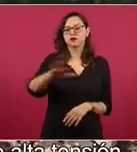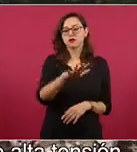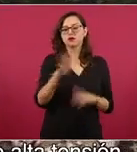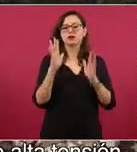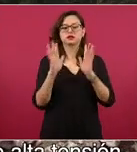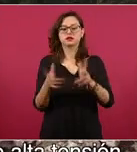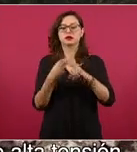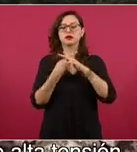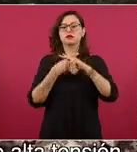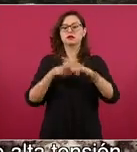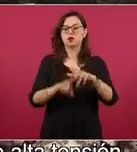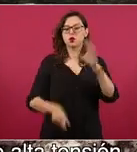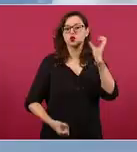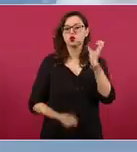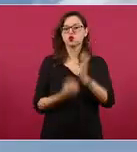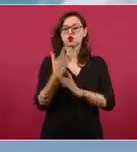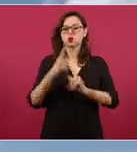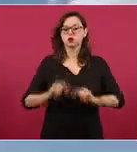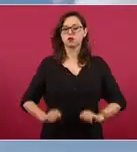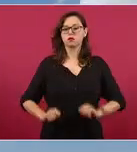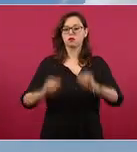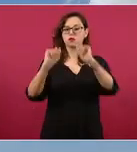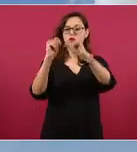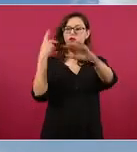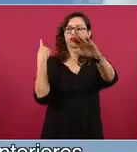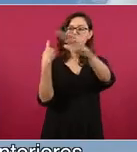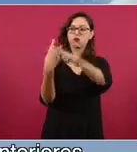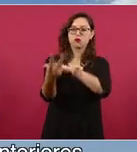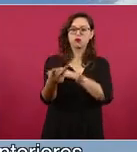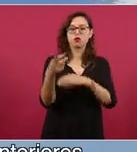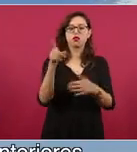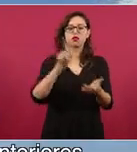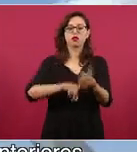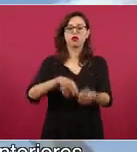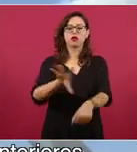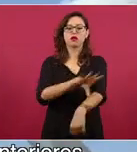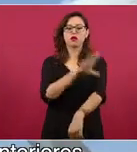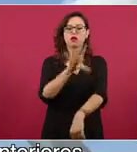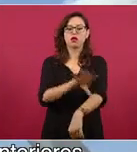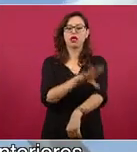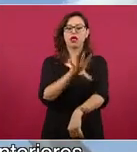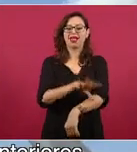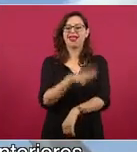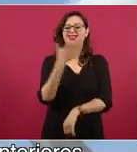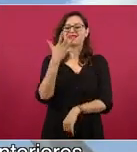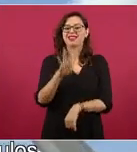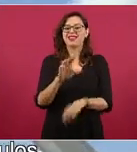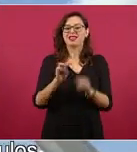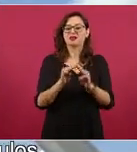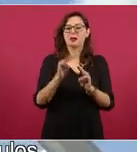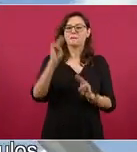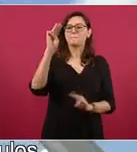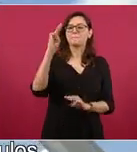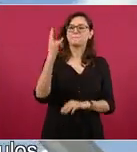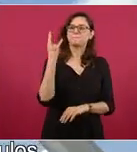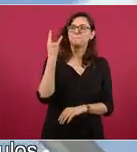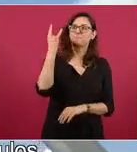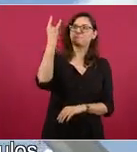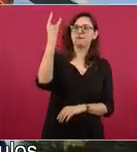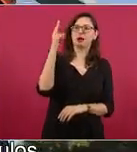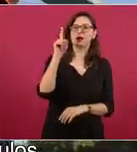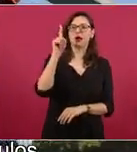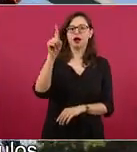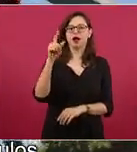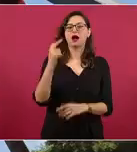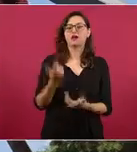cimentación de las nuevas torres de alta tensión para las líneas eléctricas, que serán 10 metros más altas que las anteriores, a fin de brindar seguridad a